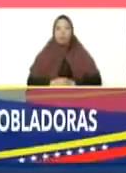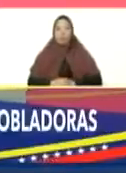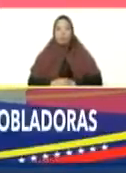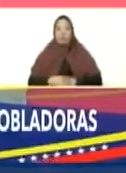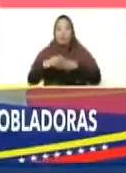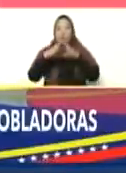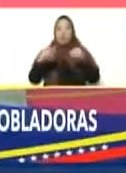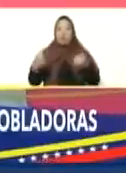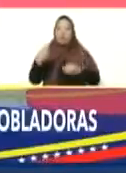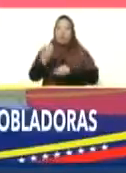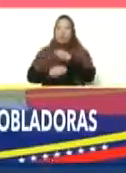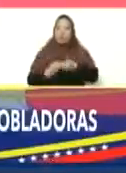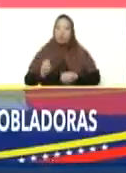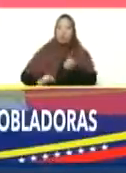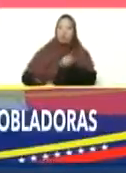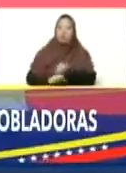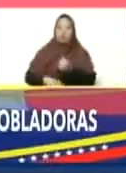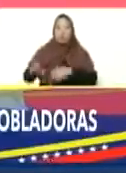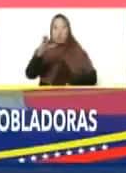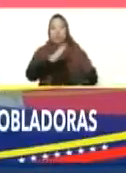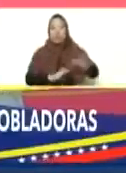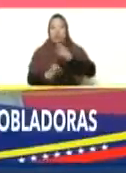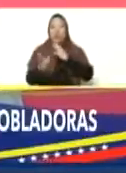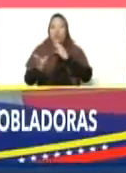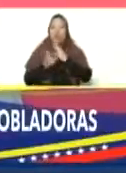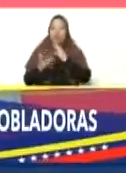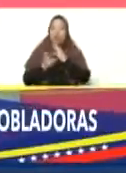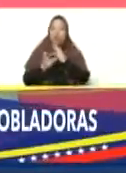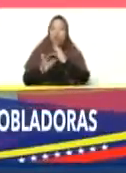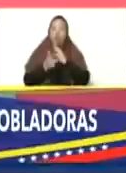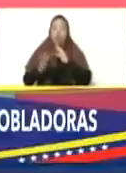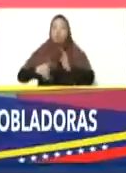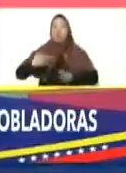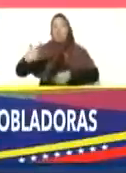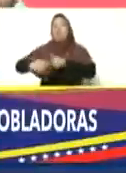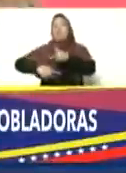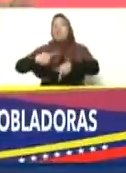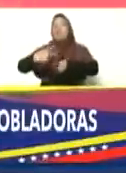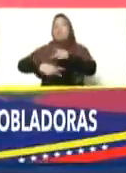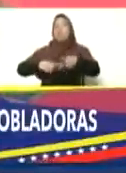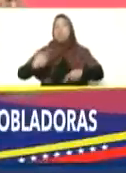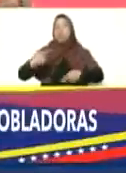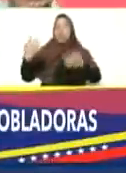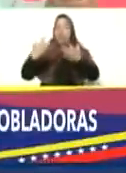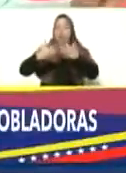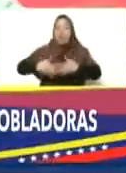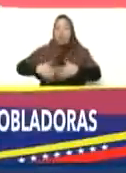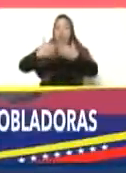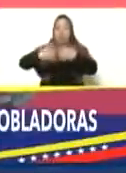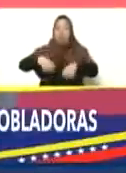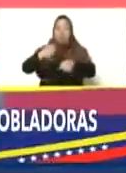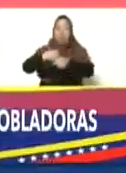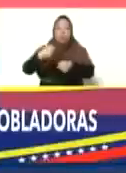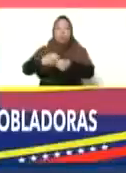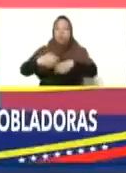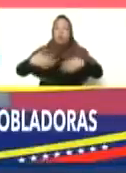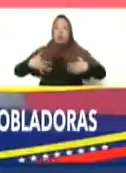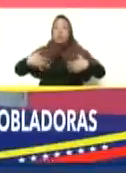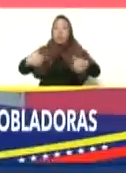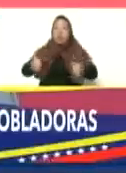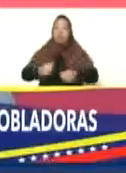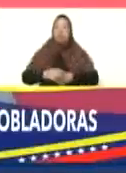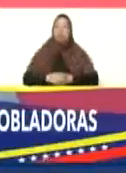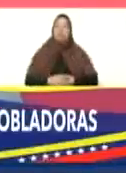todos ofrecieron apoyo científico tecnológico para la producción para la industria para la salud